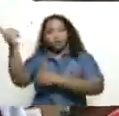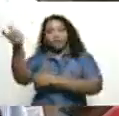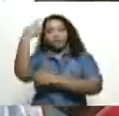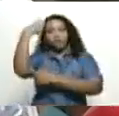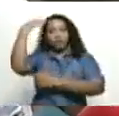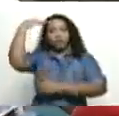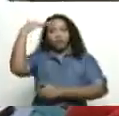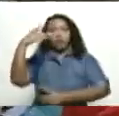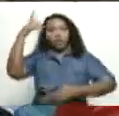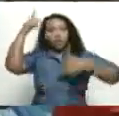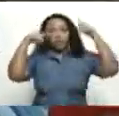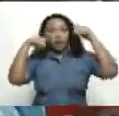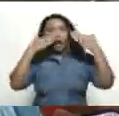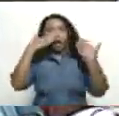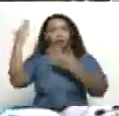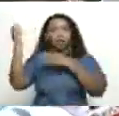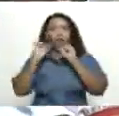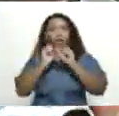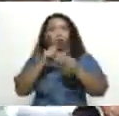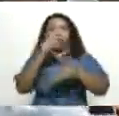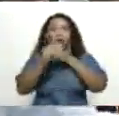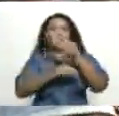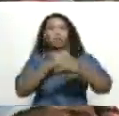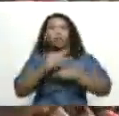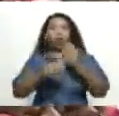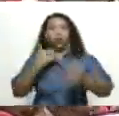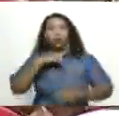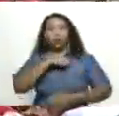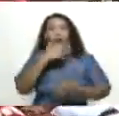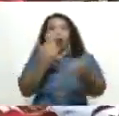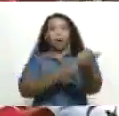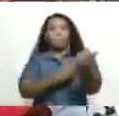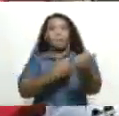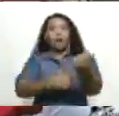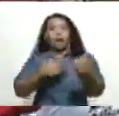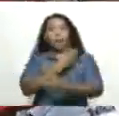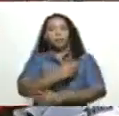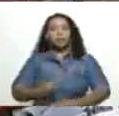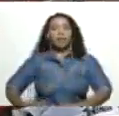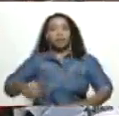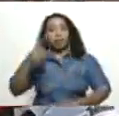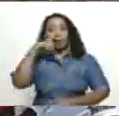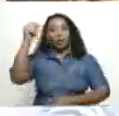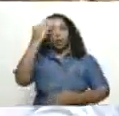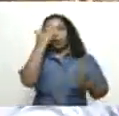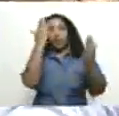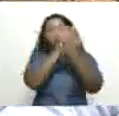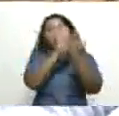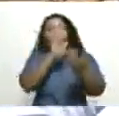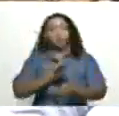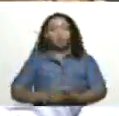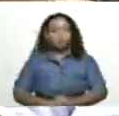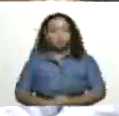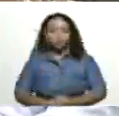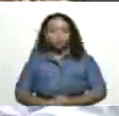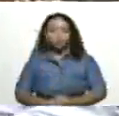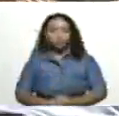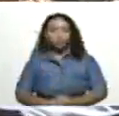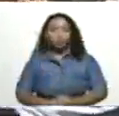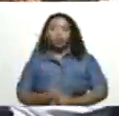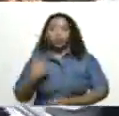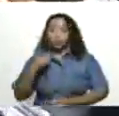comandante Chávez, así lo seguimos haciendo con nuestro hermano el presidente Nicolás Maduro al frente. Y tenemos que